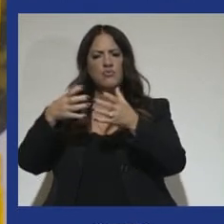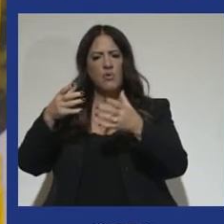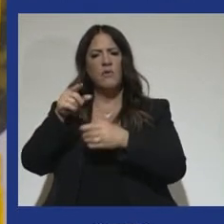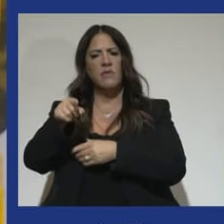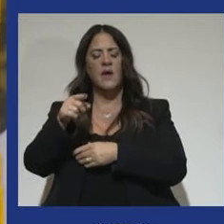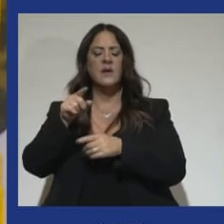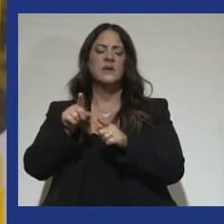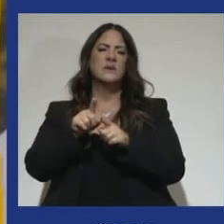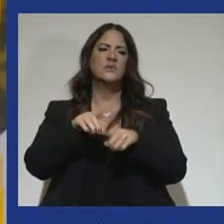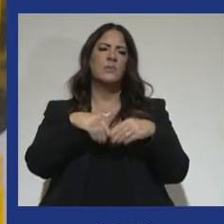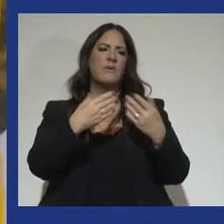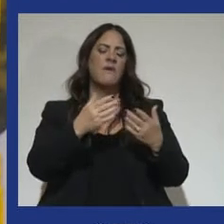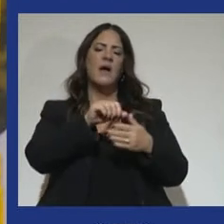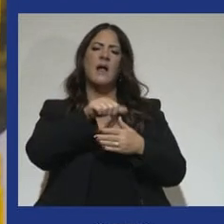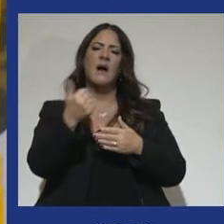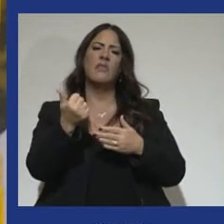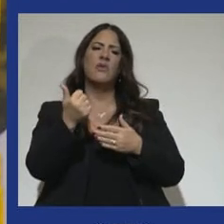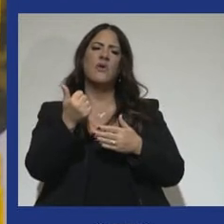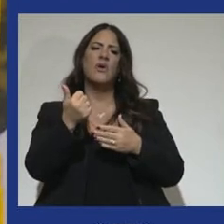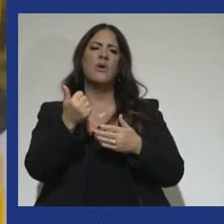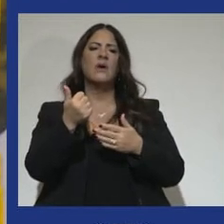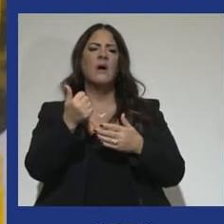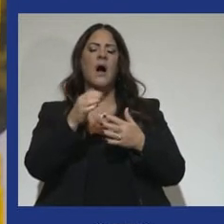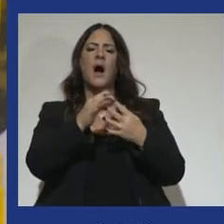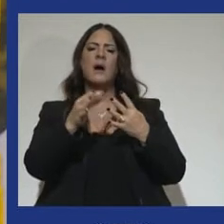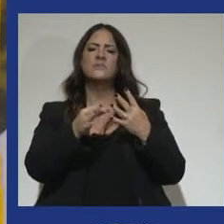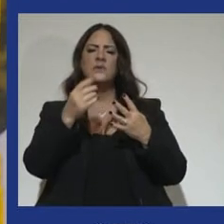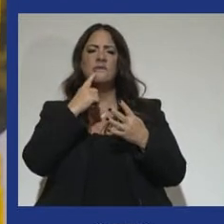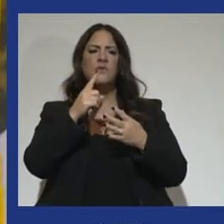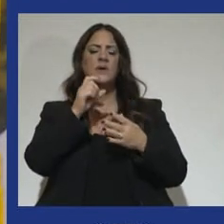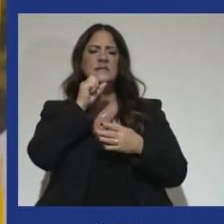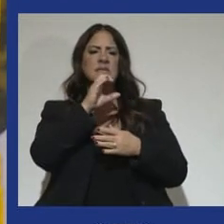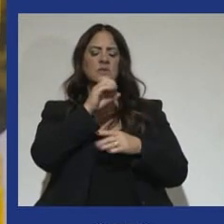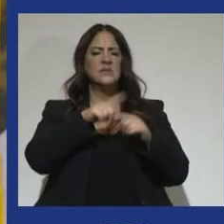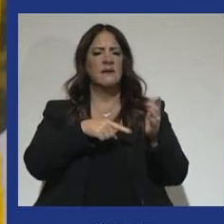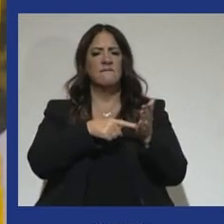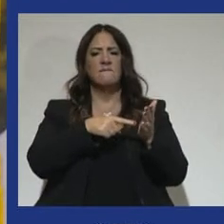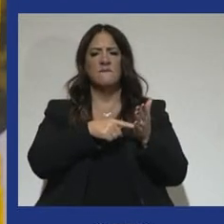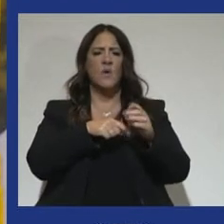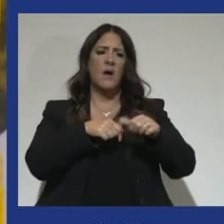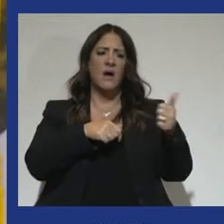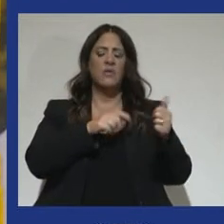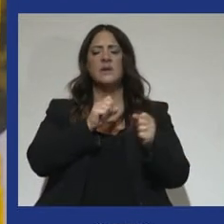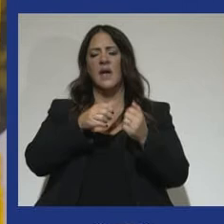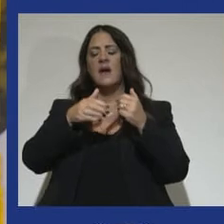conservar estas opciones de bajo costo para personas de avanzada edad